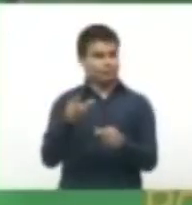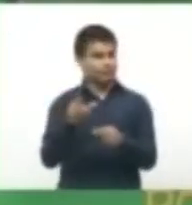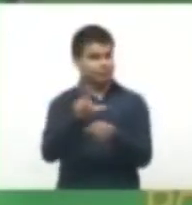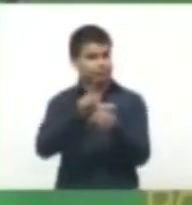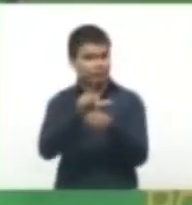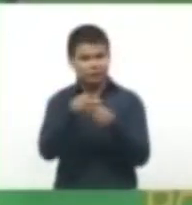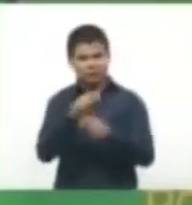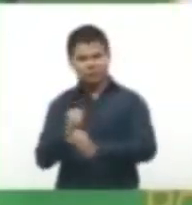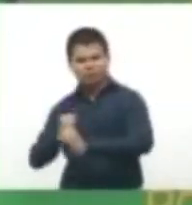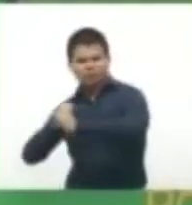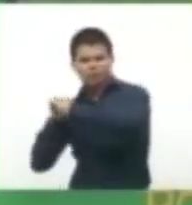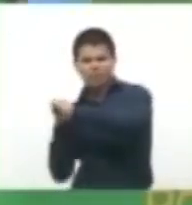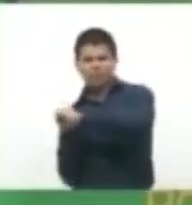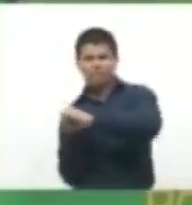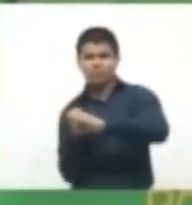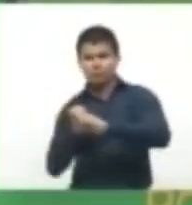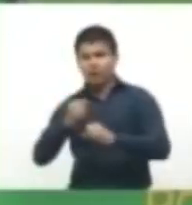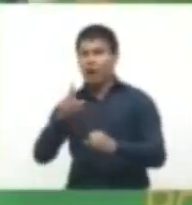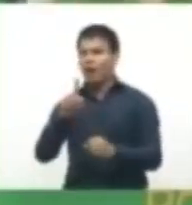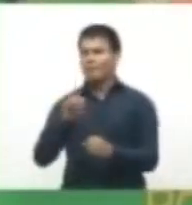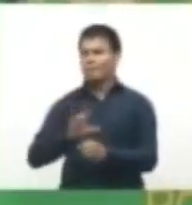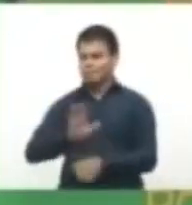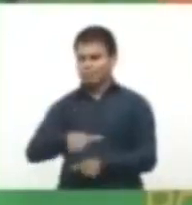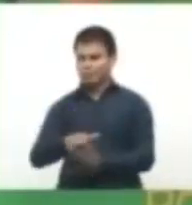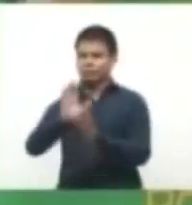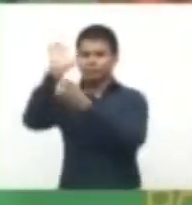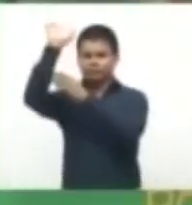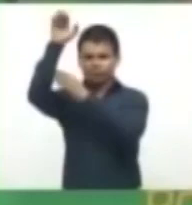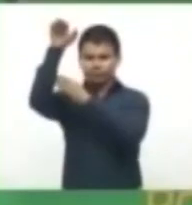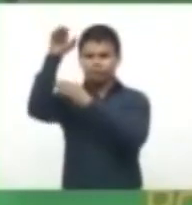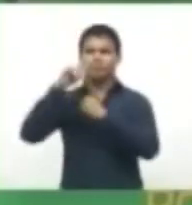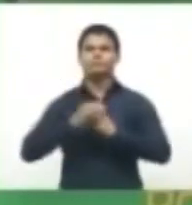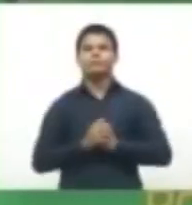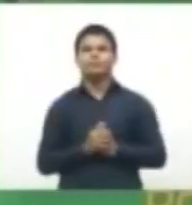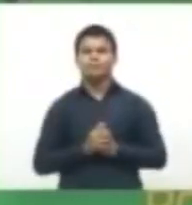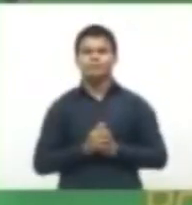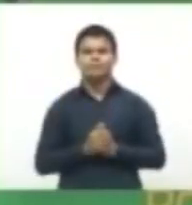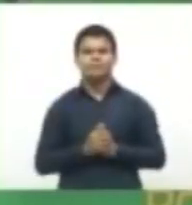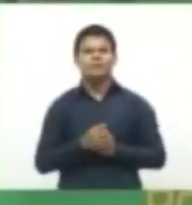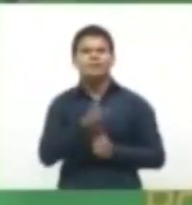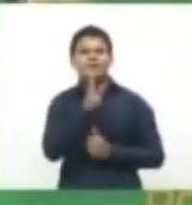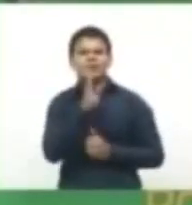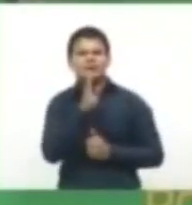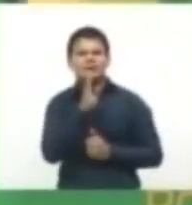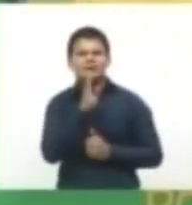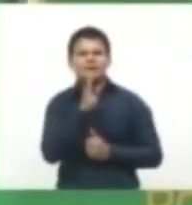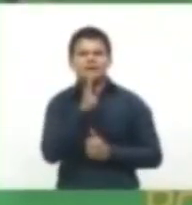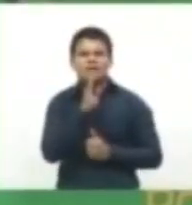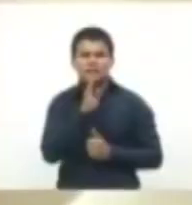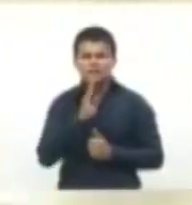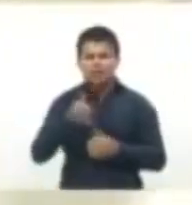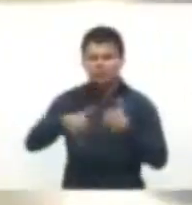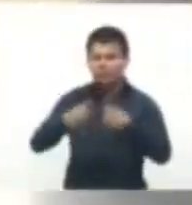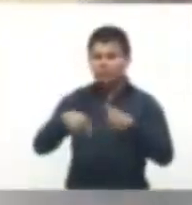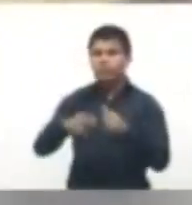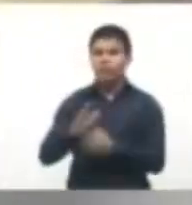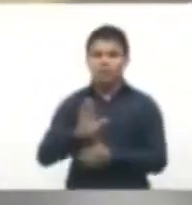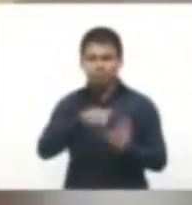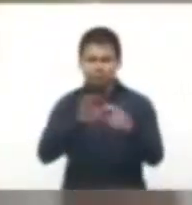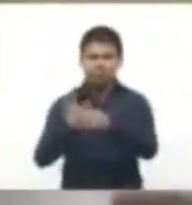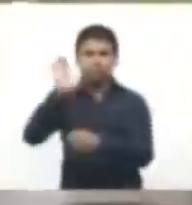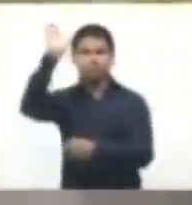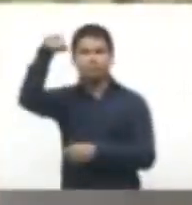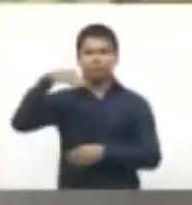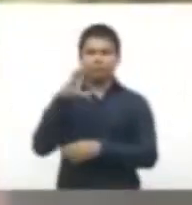baloncesto de las Américas. Allí estará un coterráneo, el barranquillero Gianluca Bachi. El